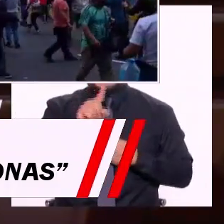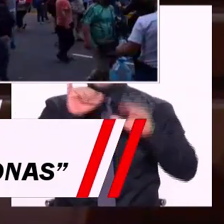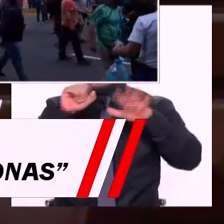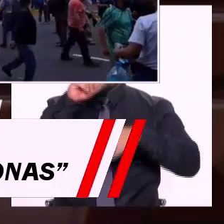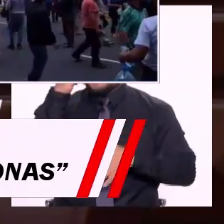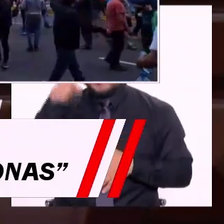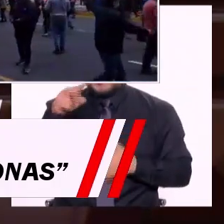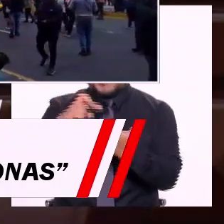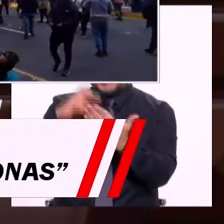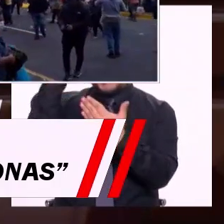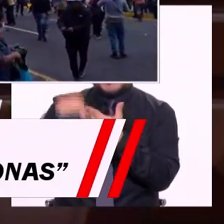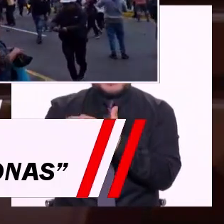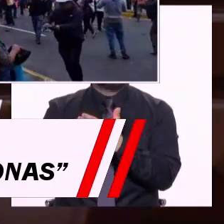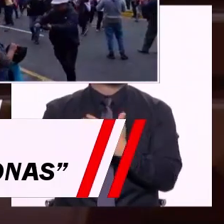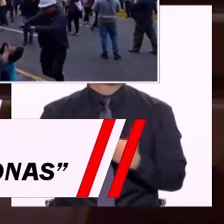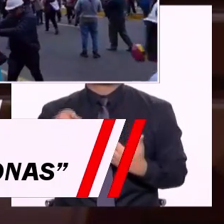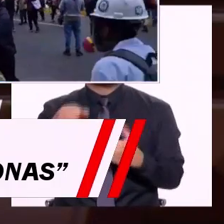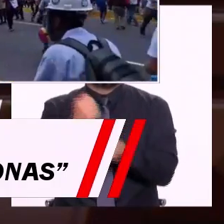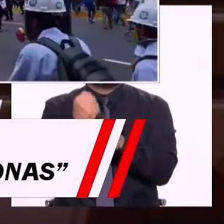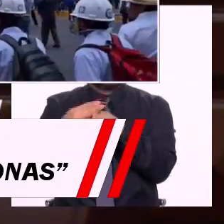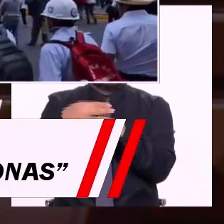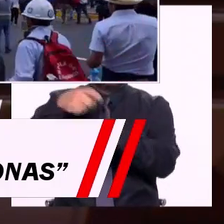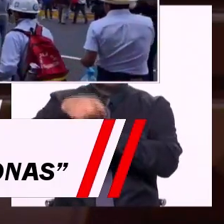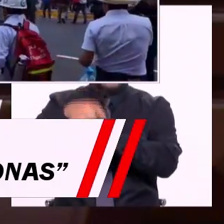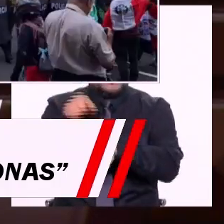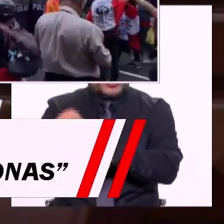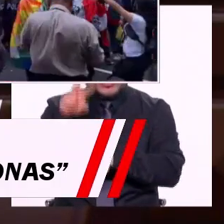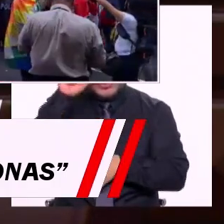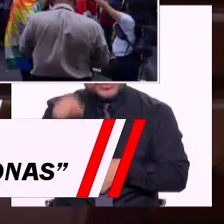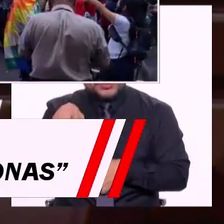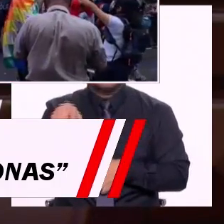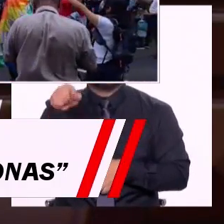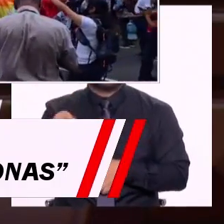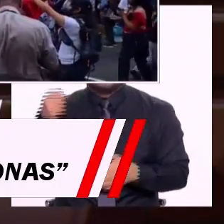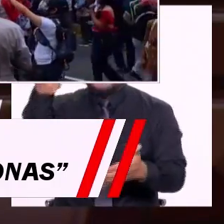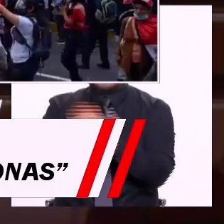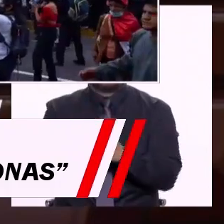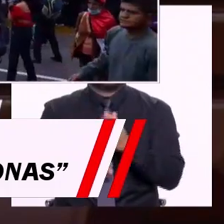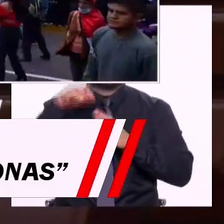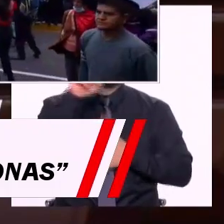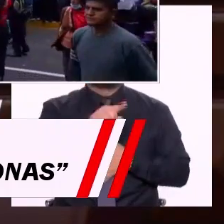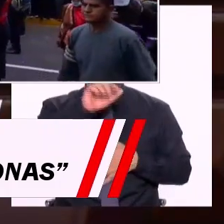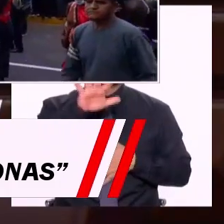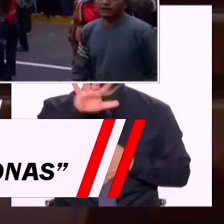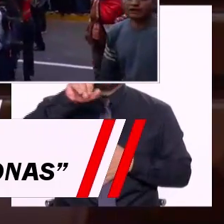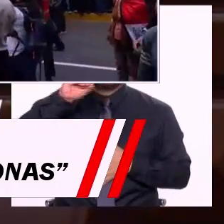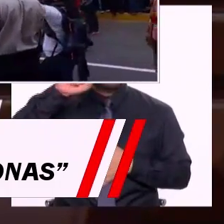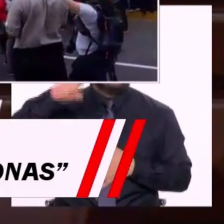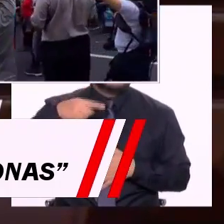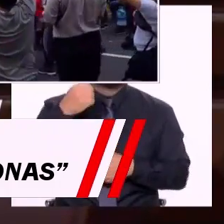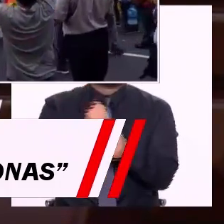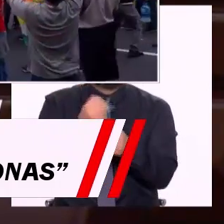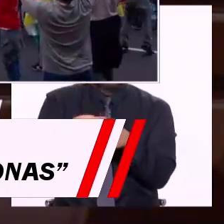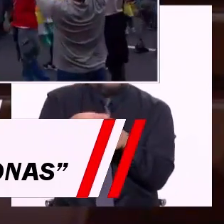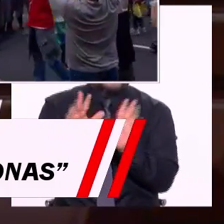ha financiado más de 150.000 empleos temporales a través de sus 11 convocatorias a nivel